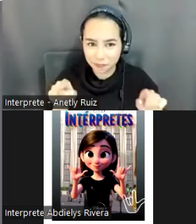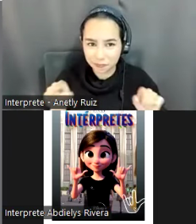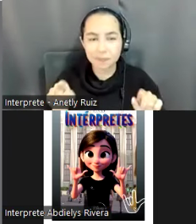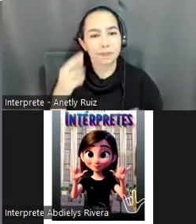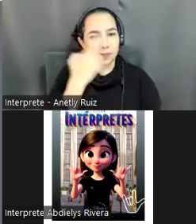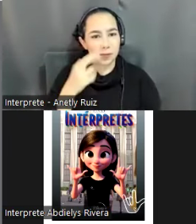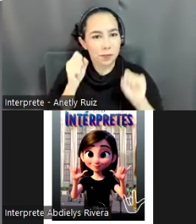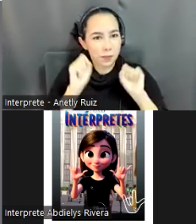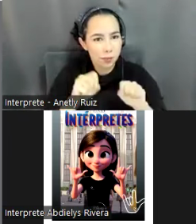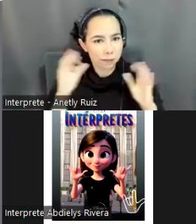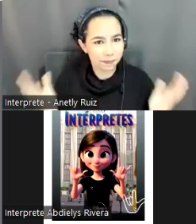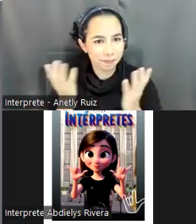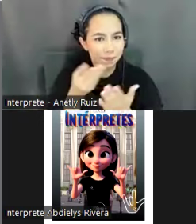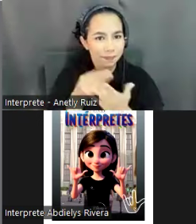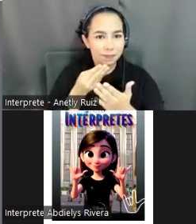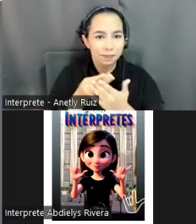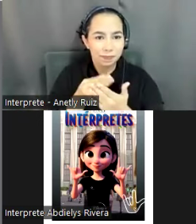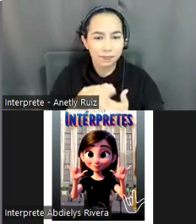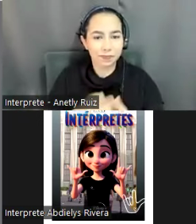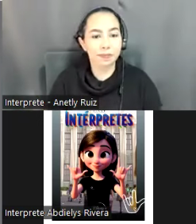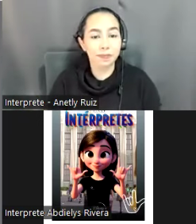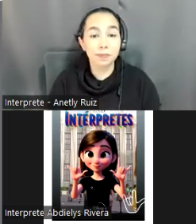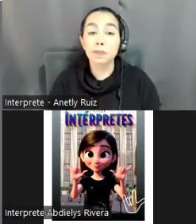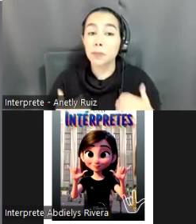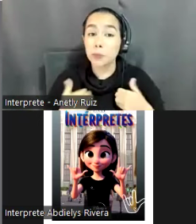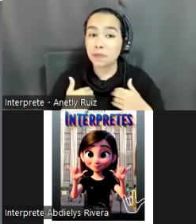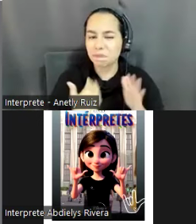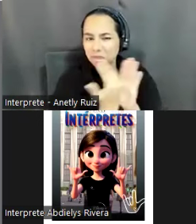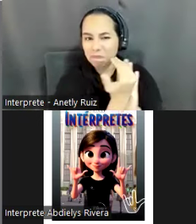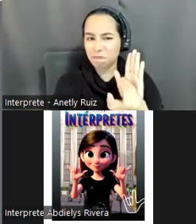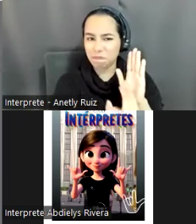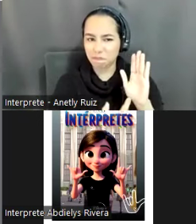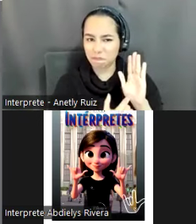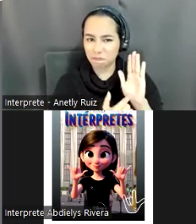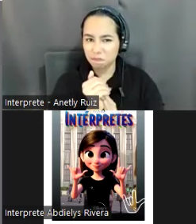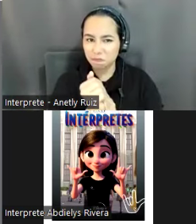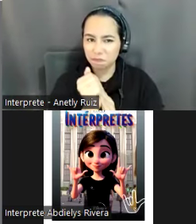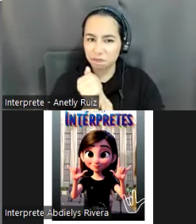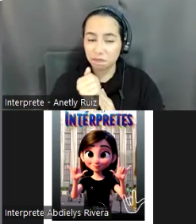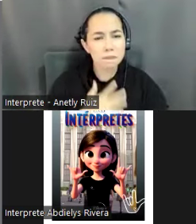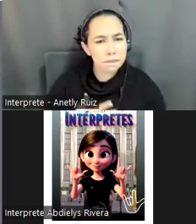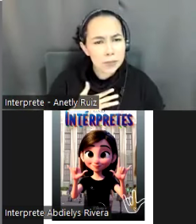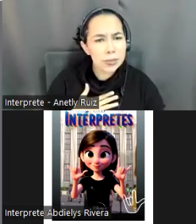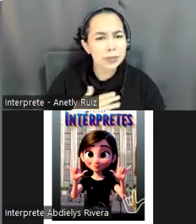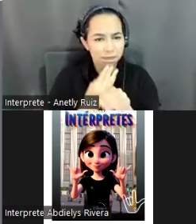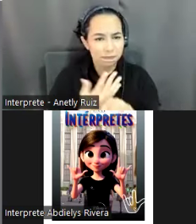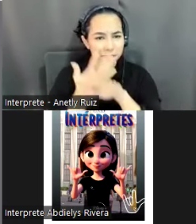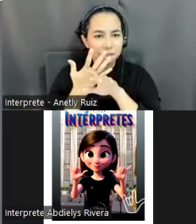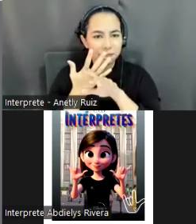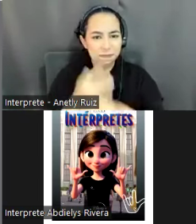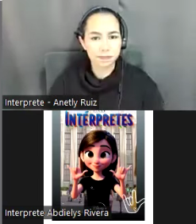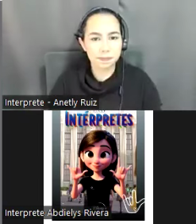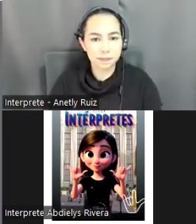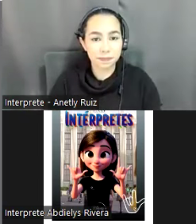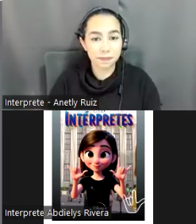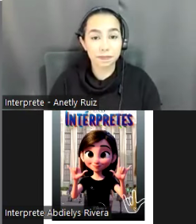generales, solicitamos, ¿verdad?, encarecidamente que enciendan sus cámaras durante la sesión. De igual manera, como se mencionó,